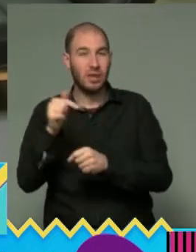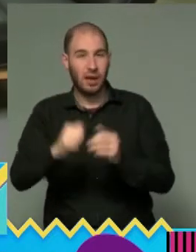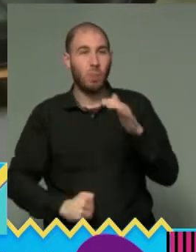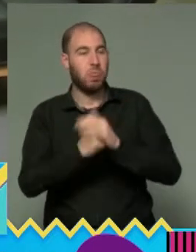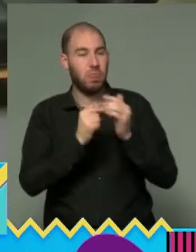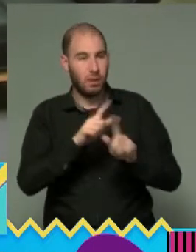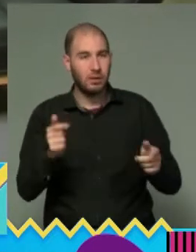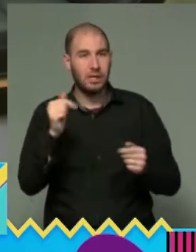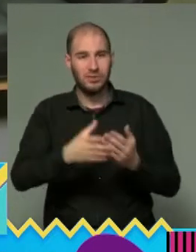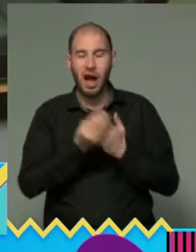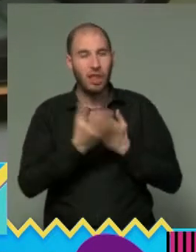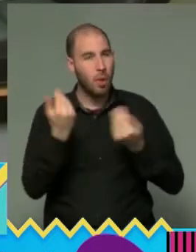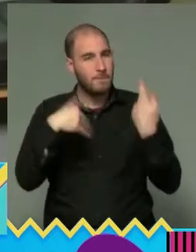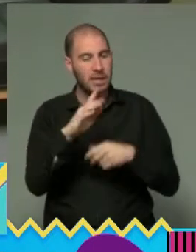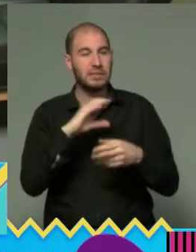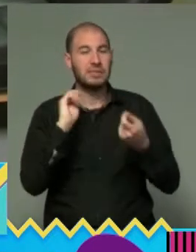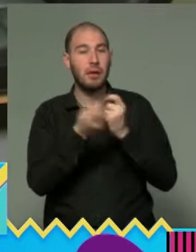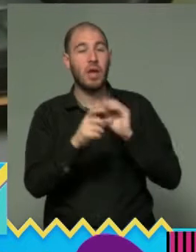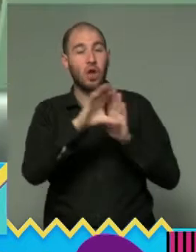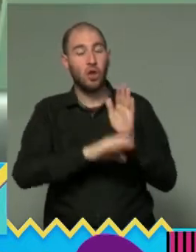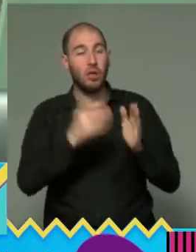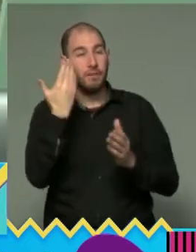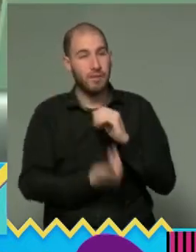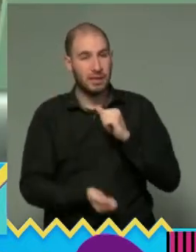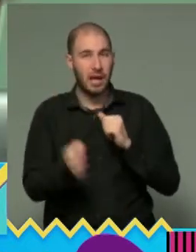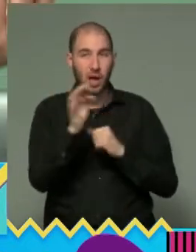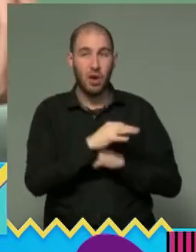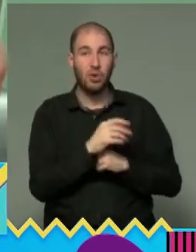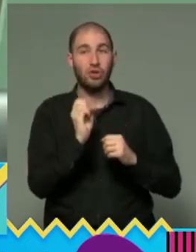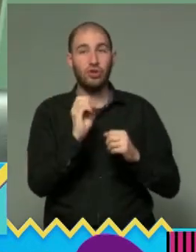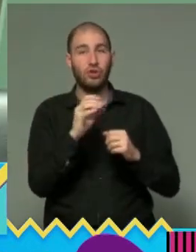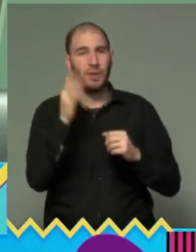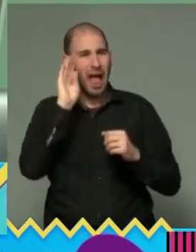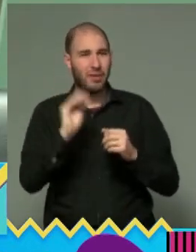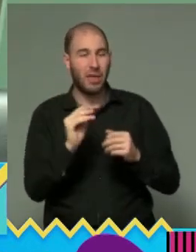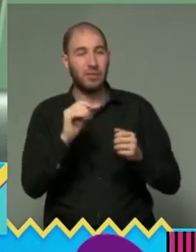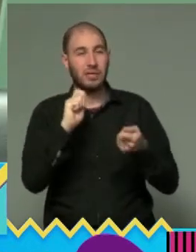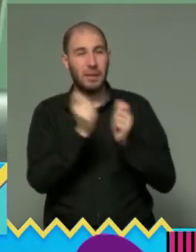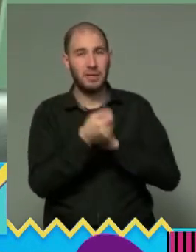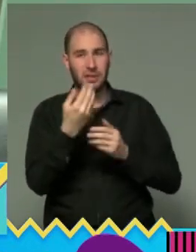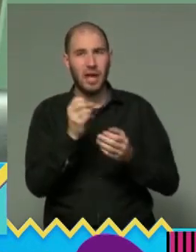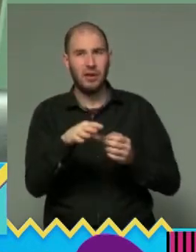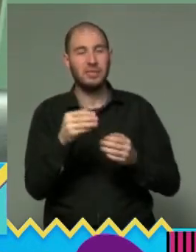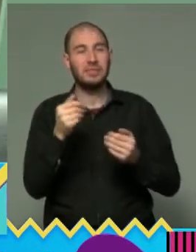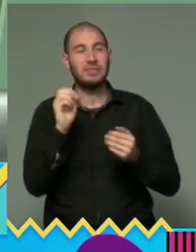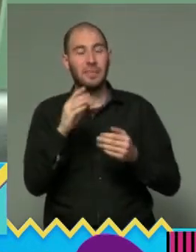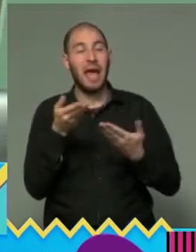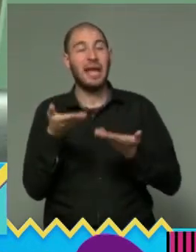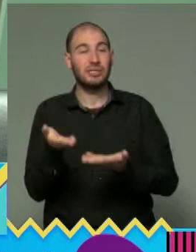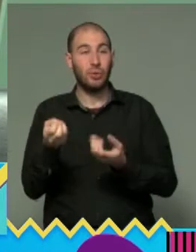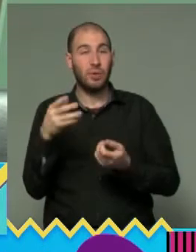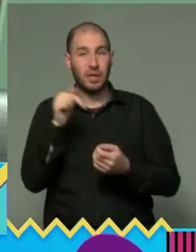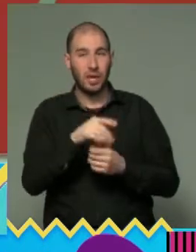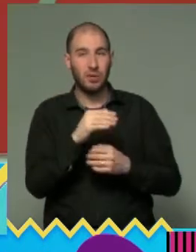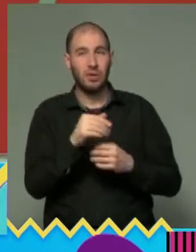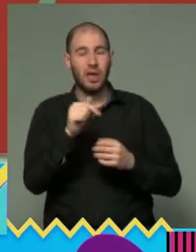colapsados. Eso cuesta mucho más que modificar un artículo de código de falta o cambiarle el nombre al abogado que ya está en la DGI y llamarlo ahora asesor, porque ellos mismos